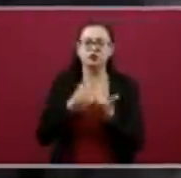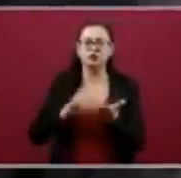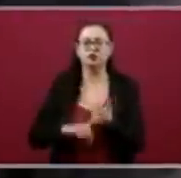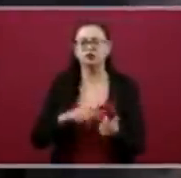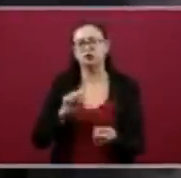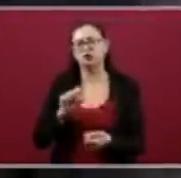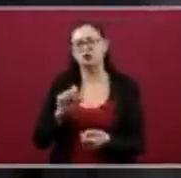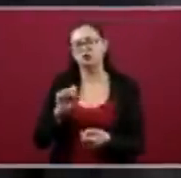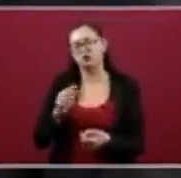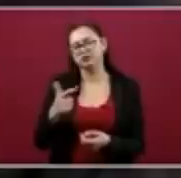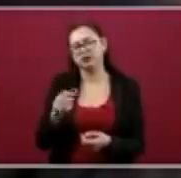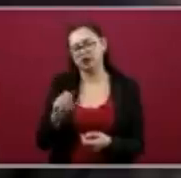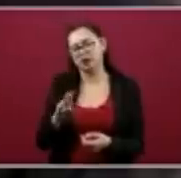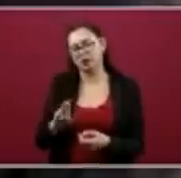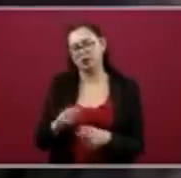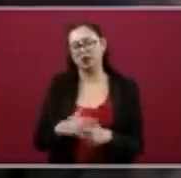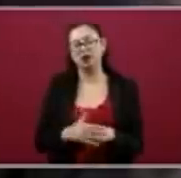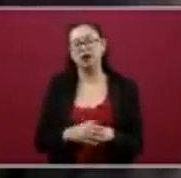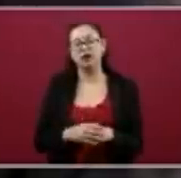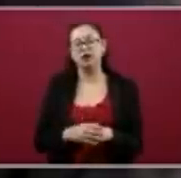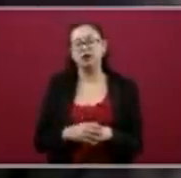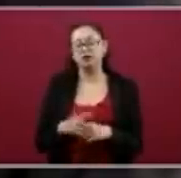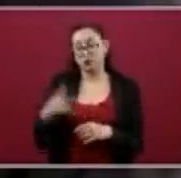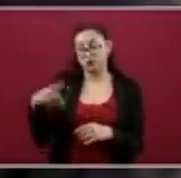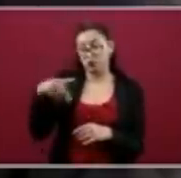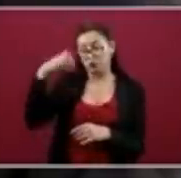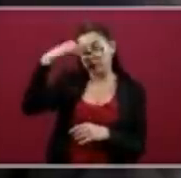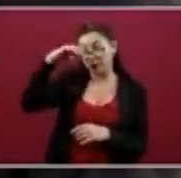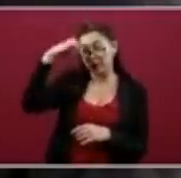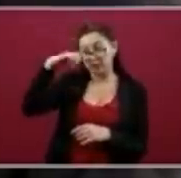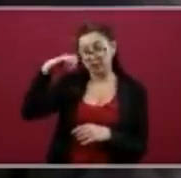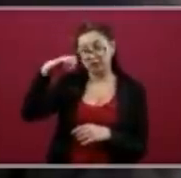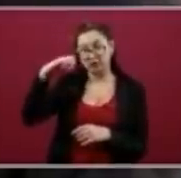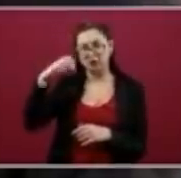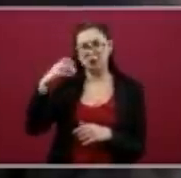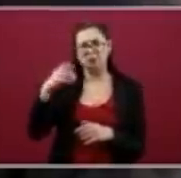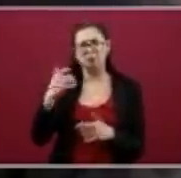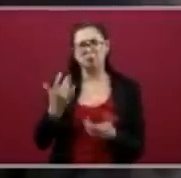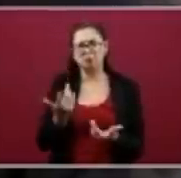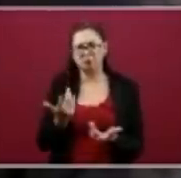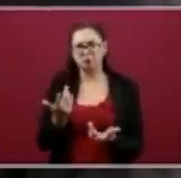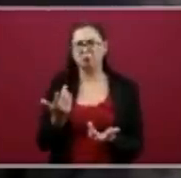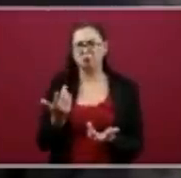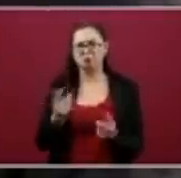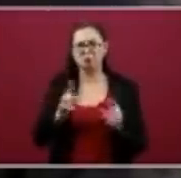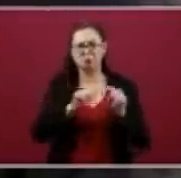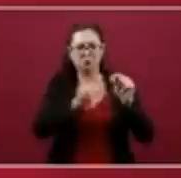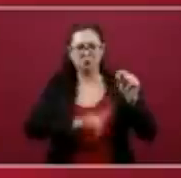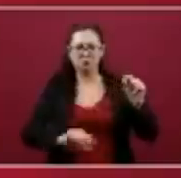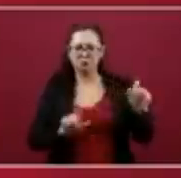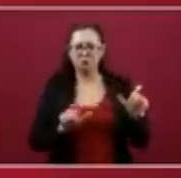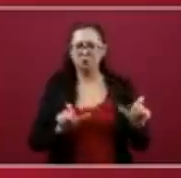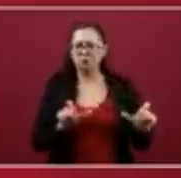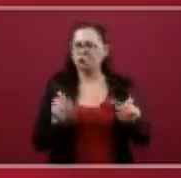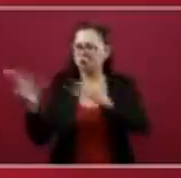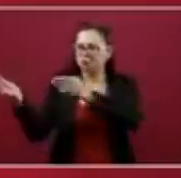ver si esa experiencia se aplica para Guardia